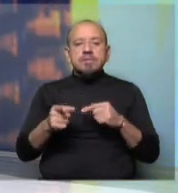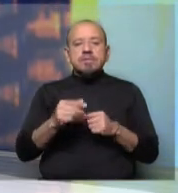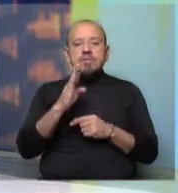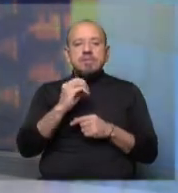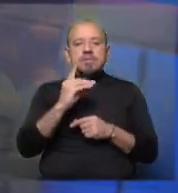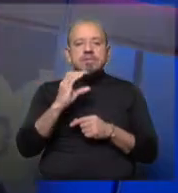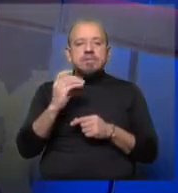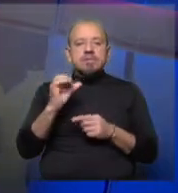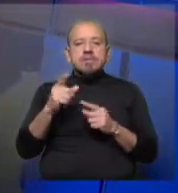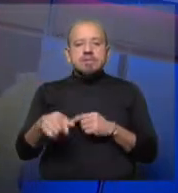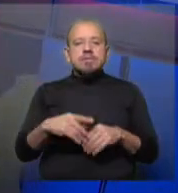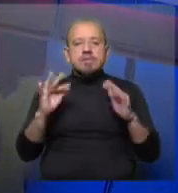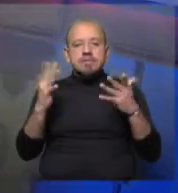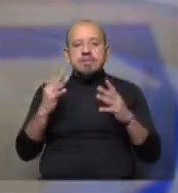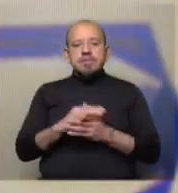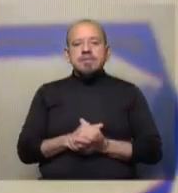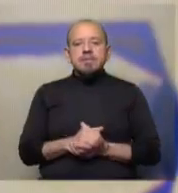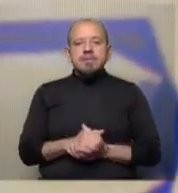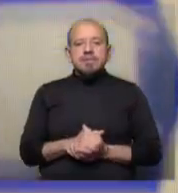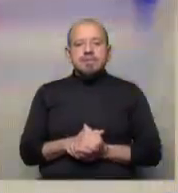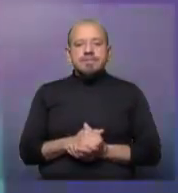quien recibimos Con un fuerte aplauso